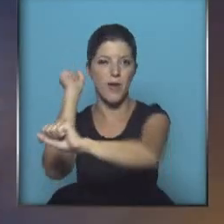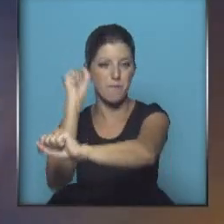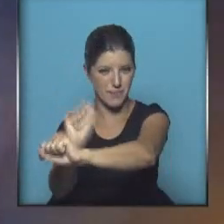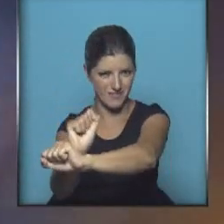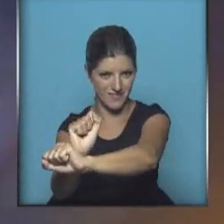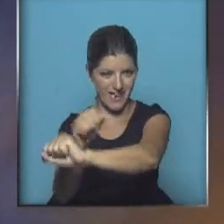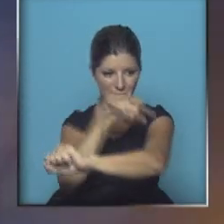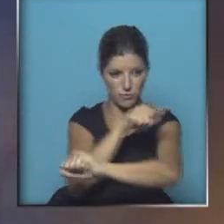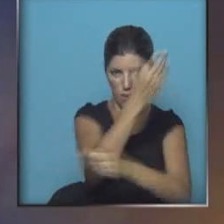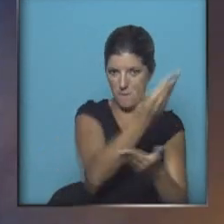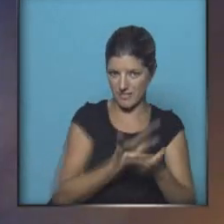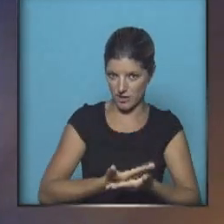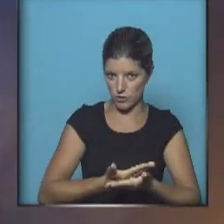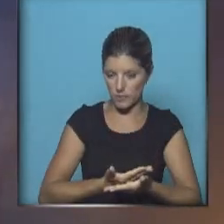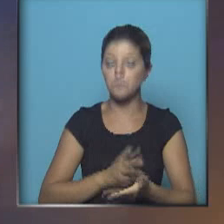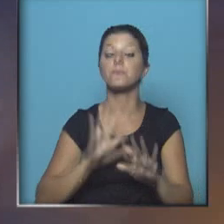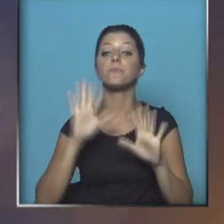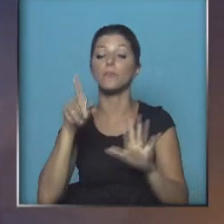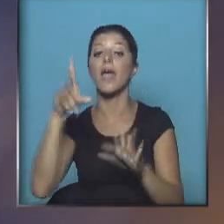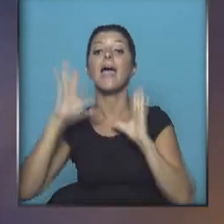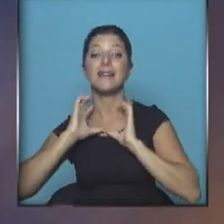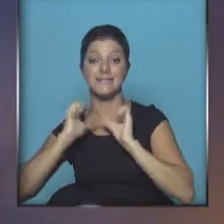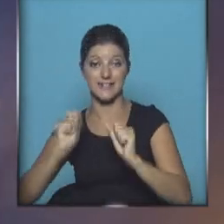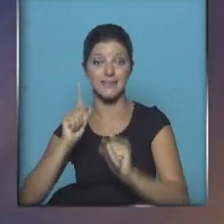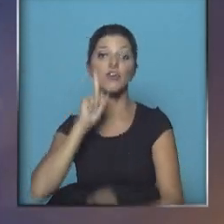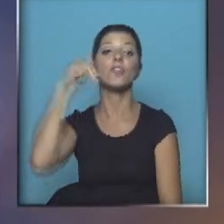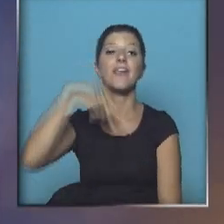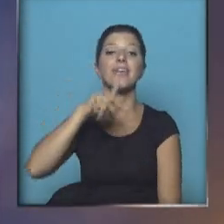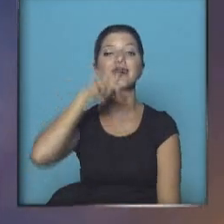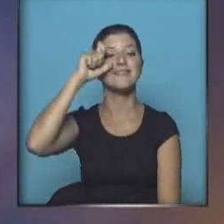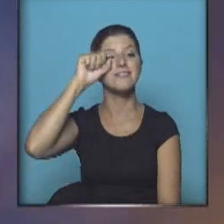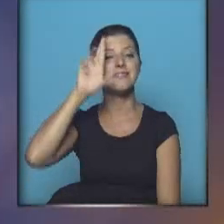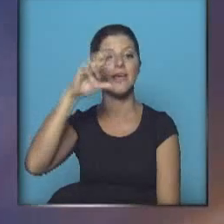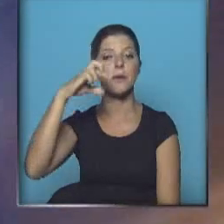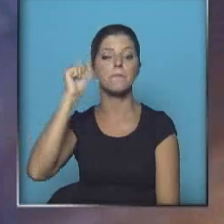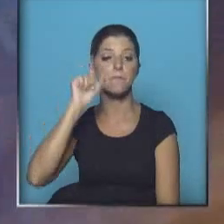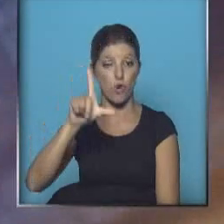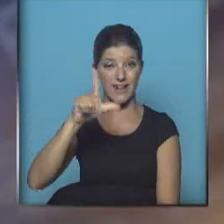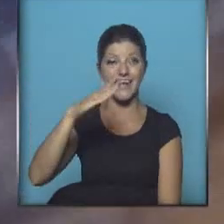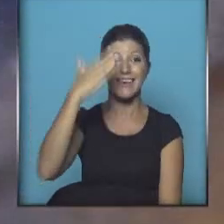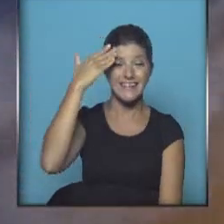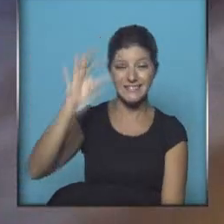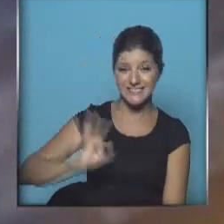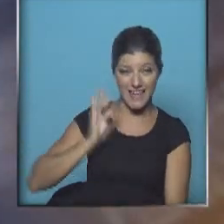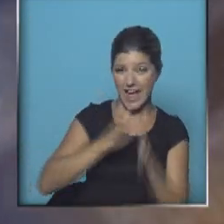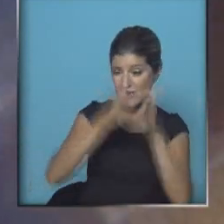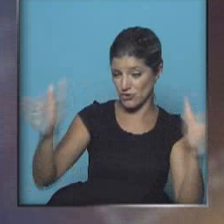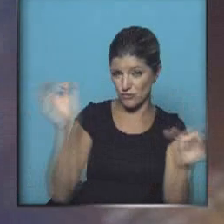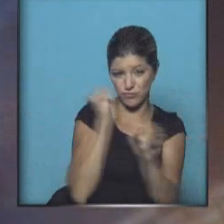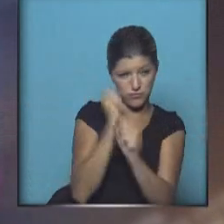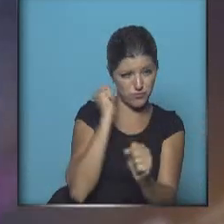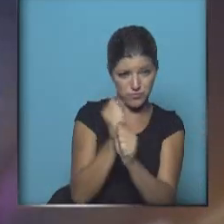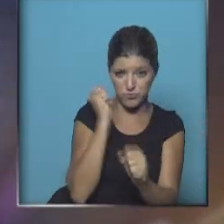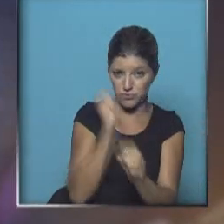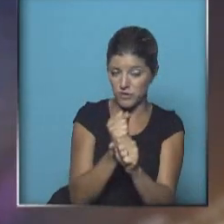el secretario de Interpol durante 15 años, es decir, que ha sido el funcionario que más tiempo ha estado al